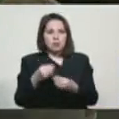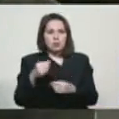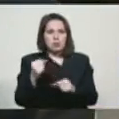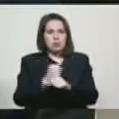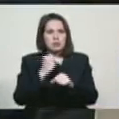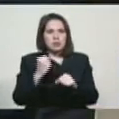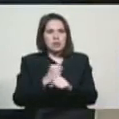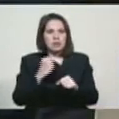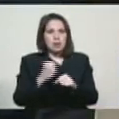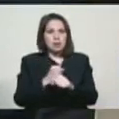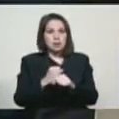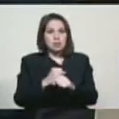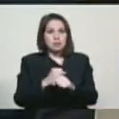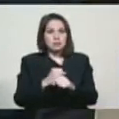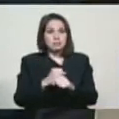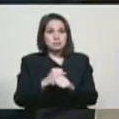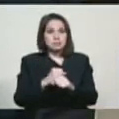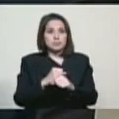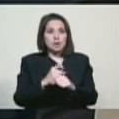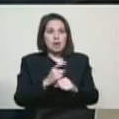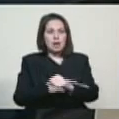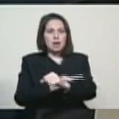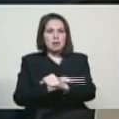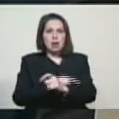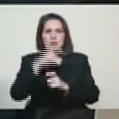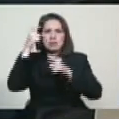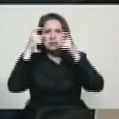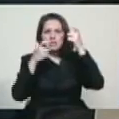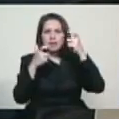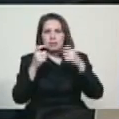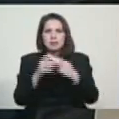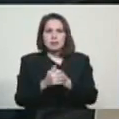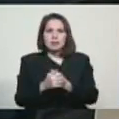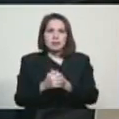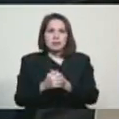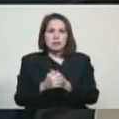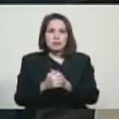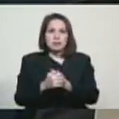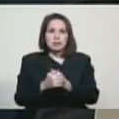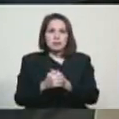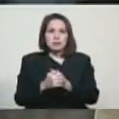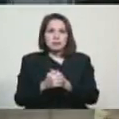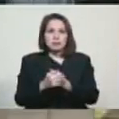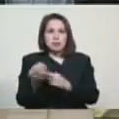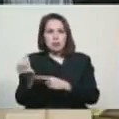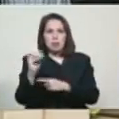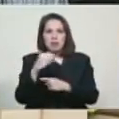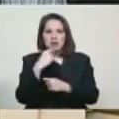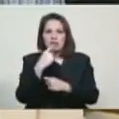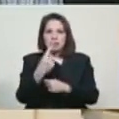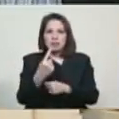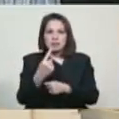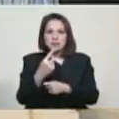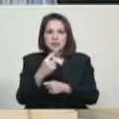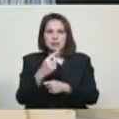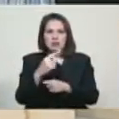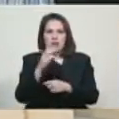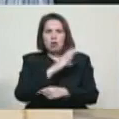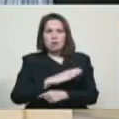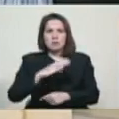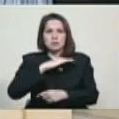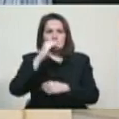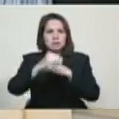es presidente, Adán Chávez Frías, compañero, además de lo que les dije, presidente de la Comisión Internacional de la